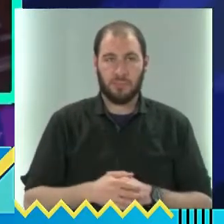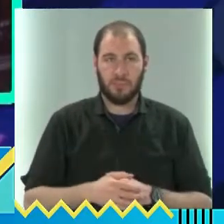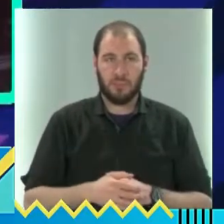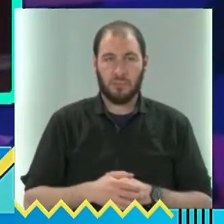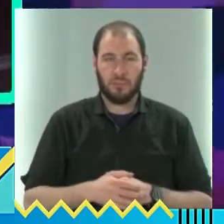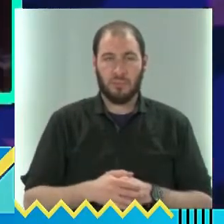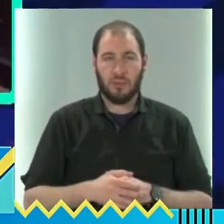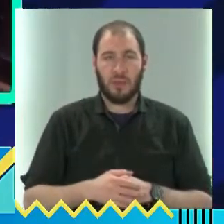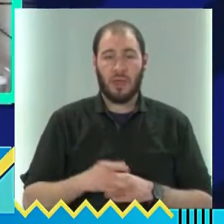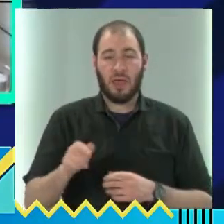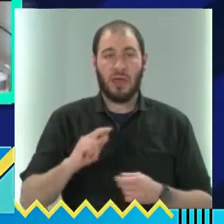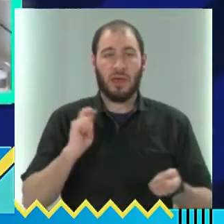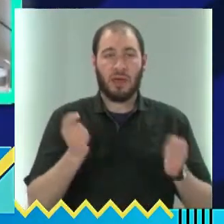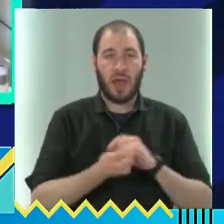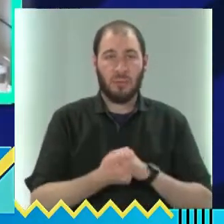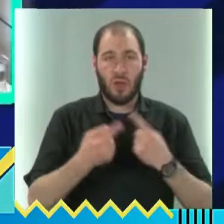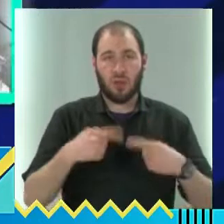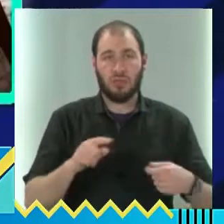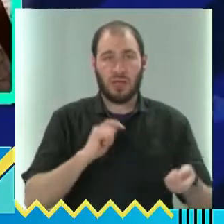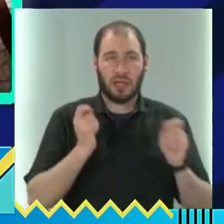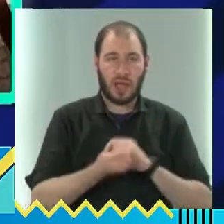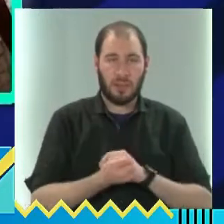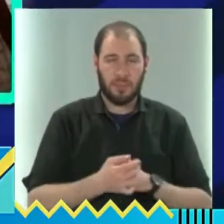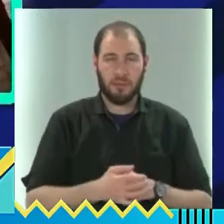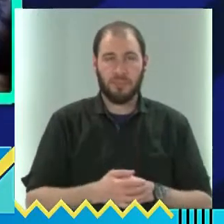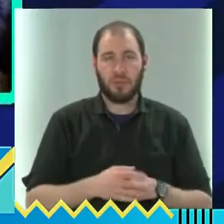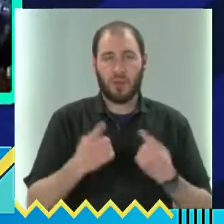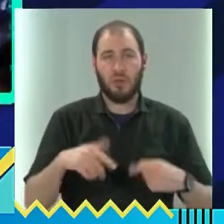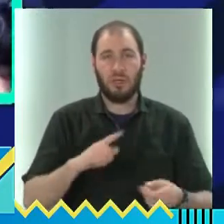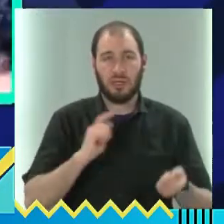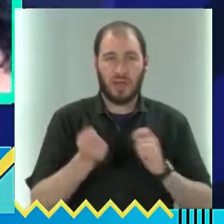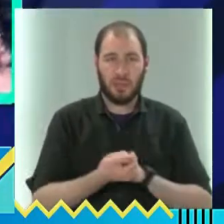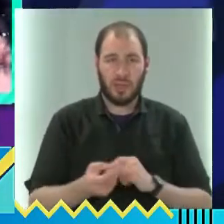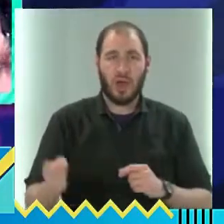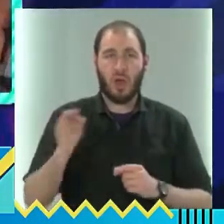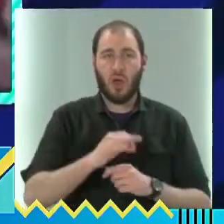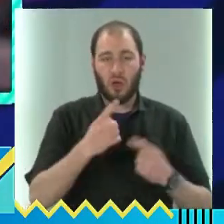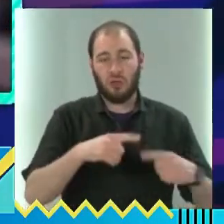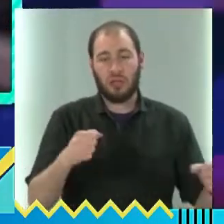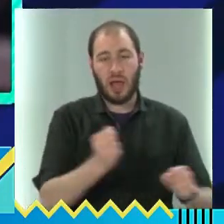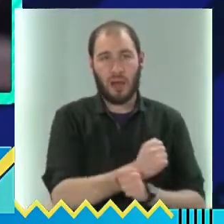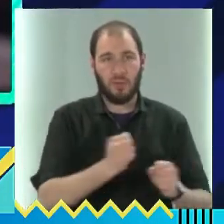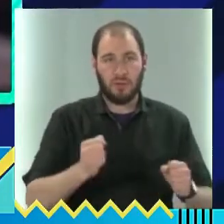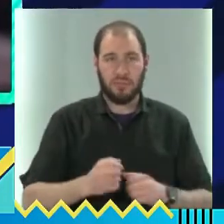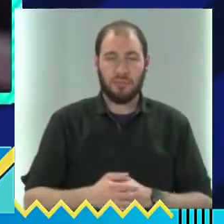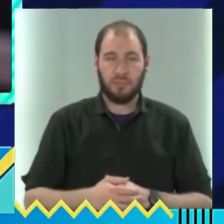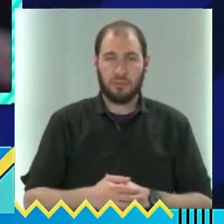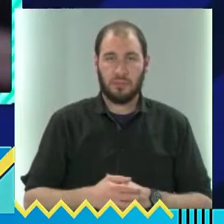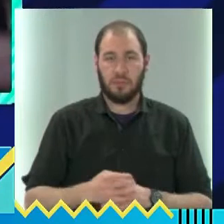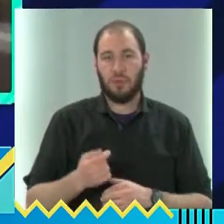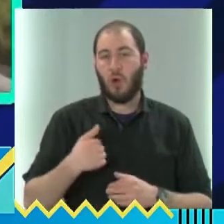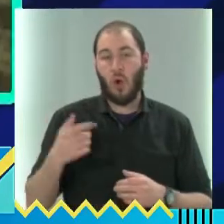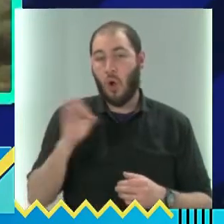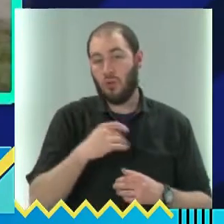sea que modifique cosas, que cambie cosas o que apruebe cosas, o que me